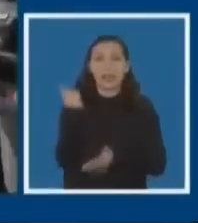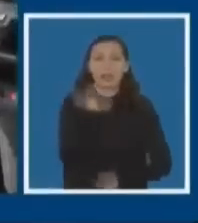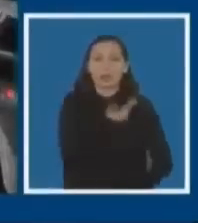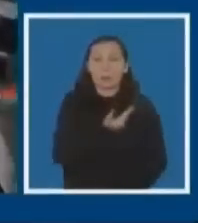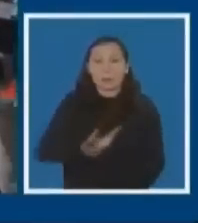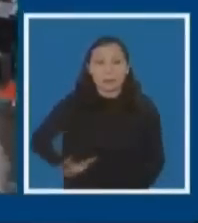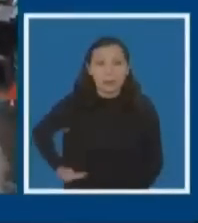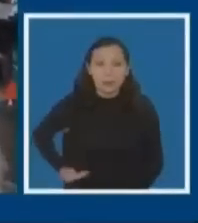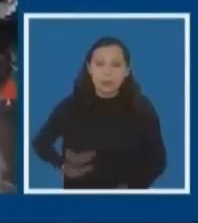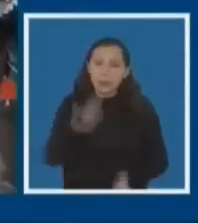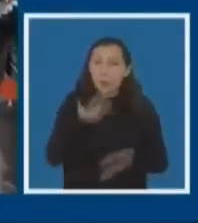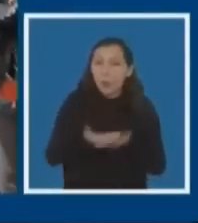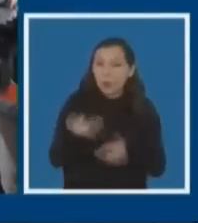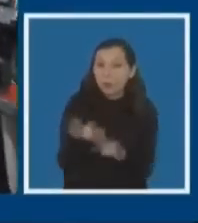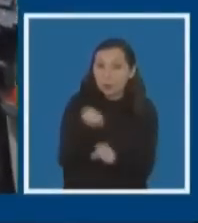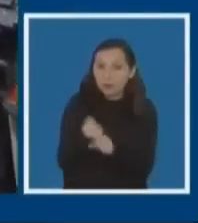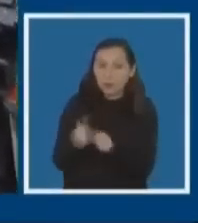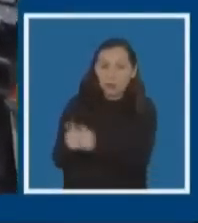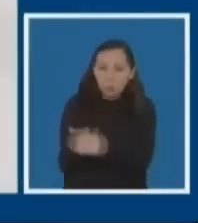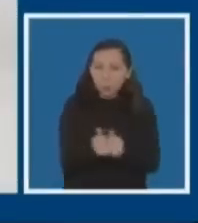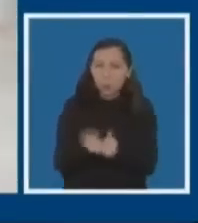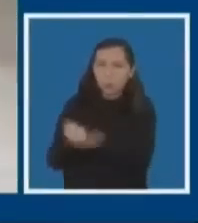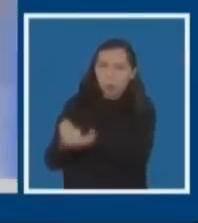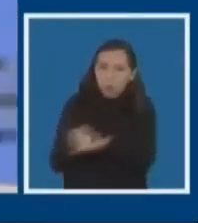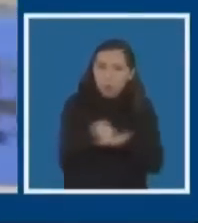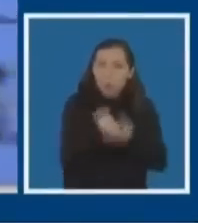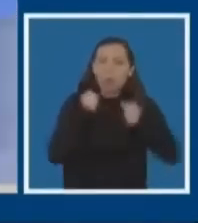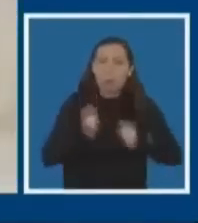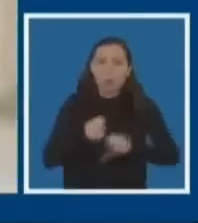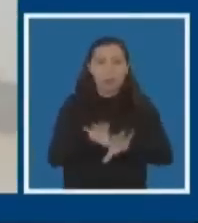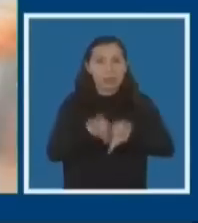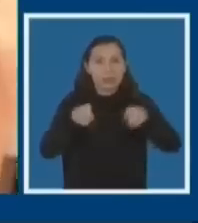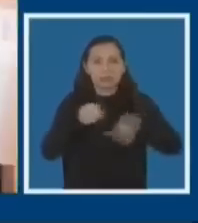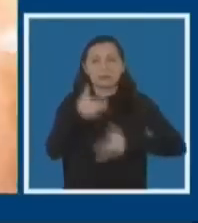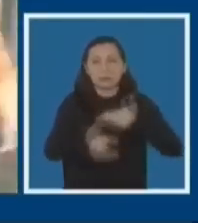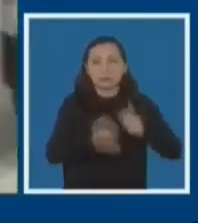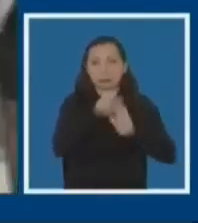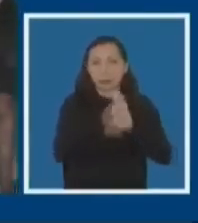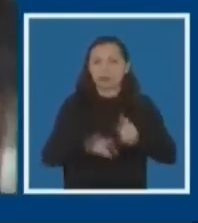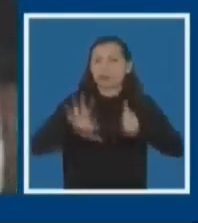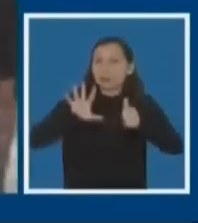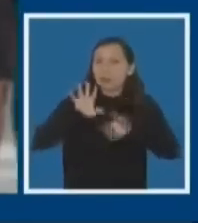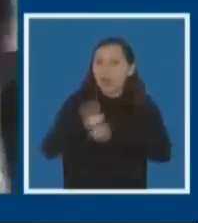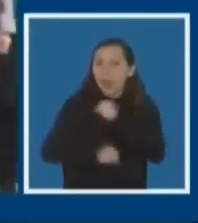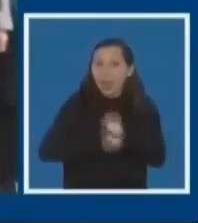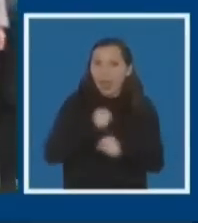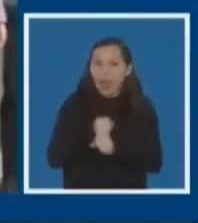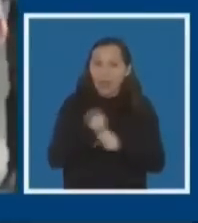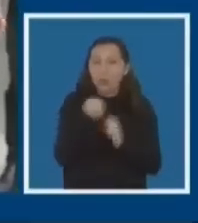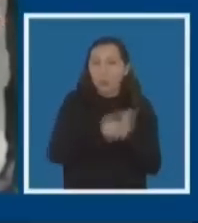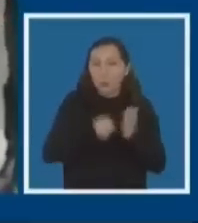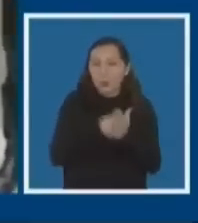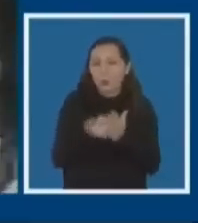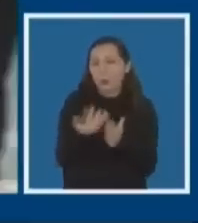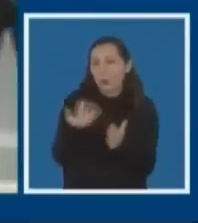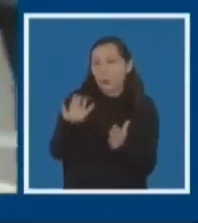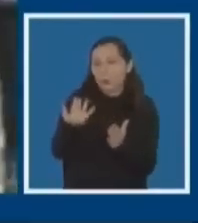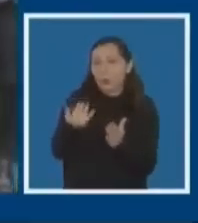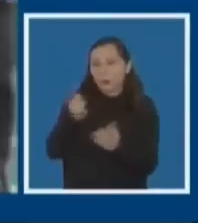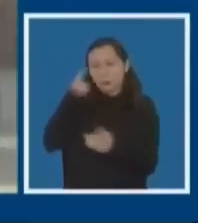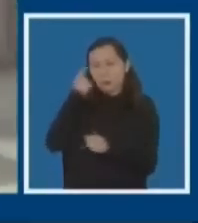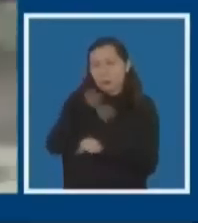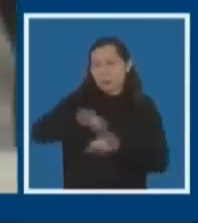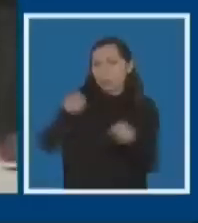Presidencia que cuando se trabaja de manera colaborativa se pueden sacar adelante proyectos. Como decían, llevamos 6 años en que en algún minuto se